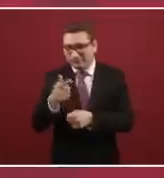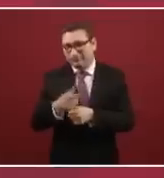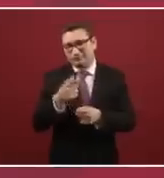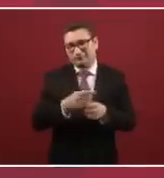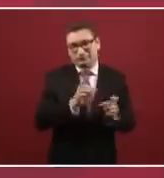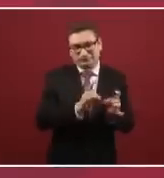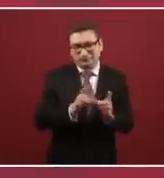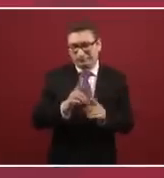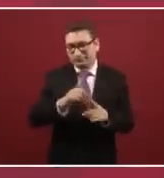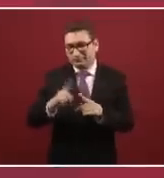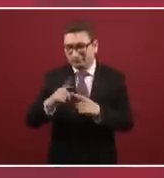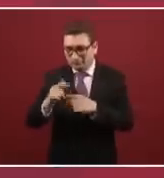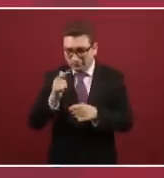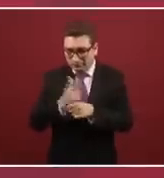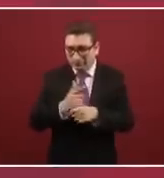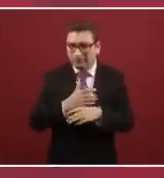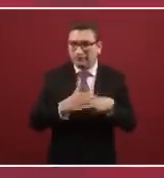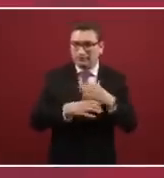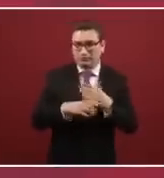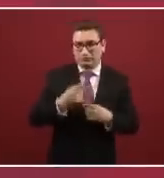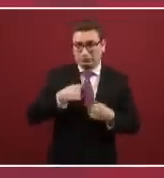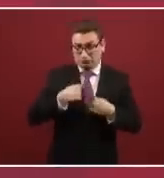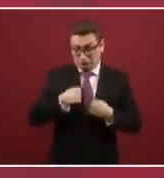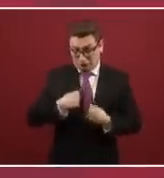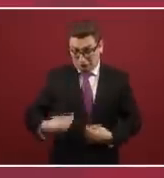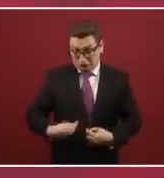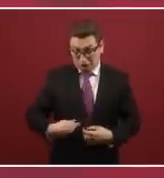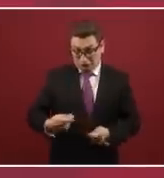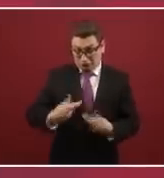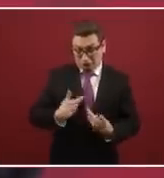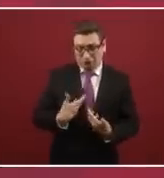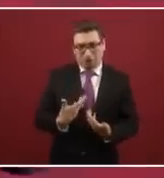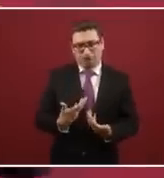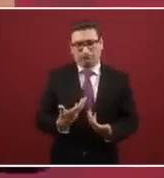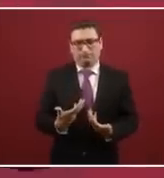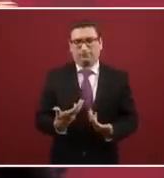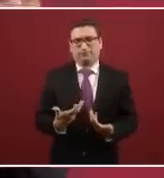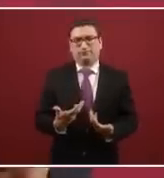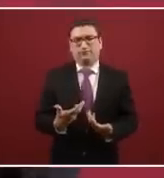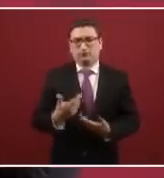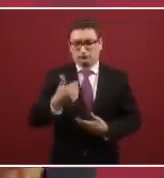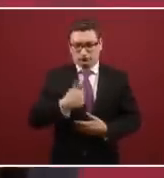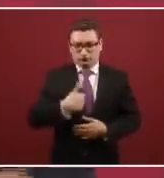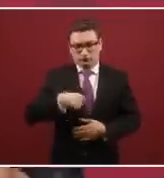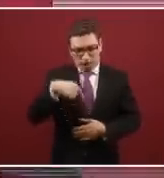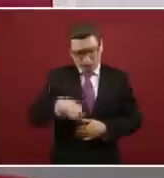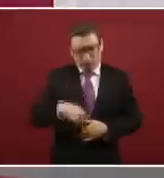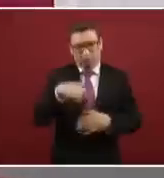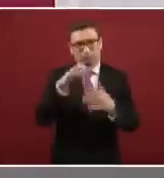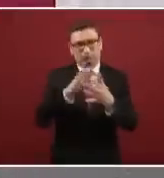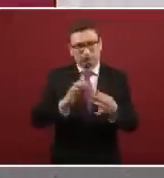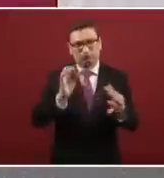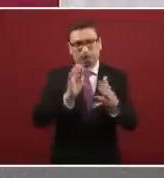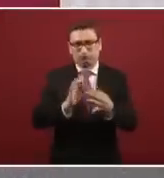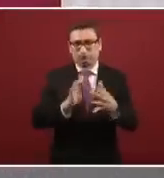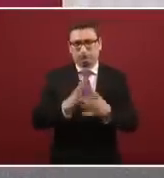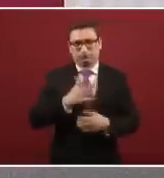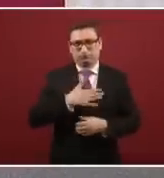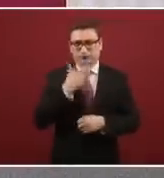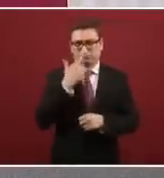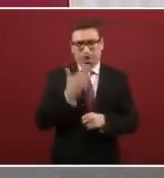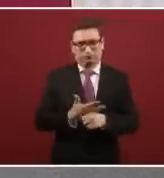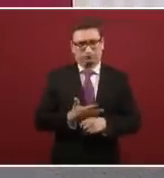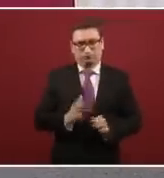sea, y no me van a echar la culpa a mí, sino que yo tengo que aquí aclarar, es mi